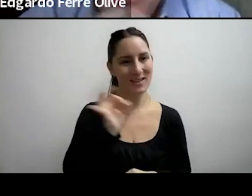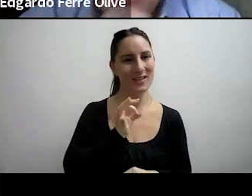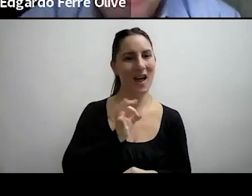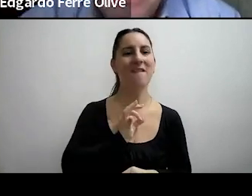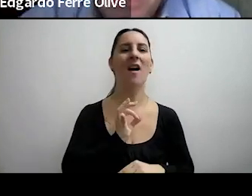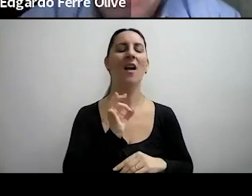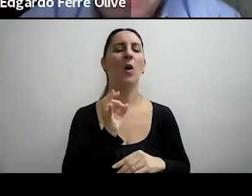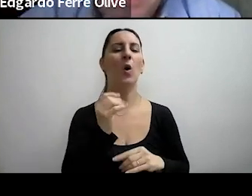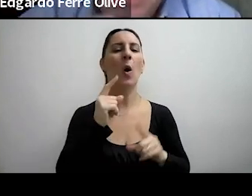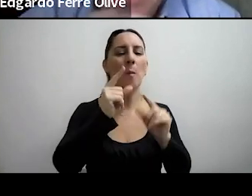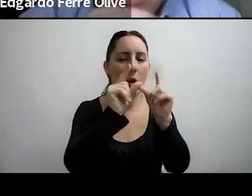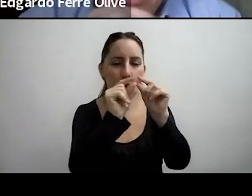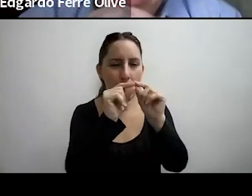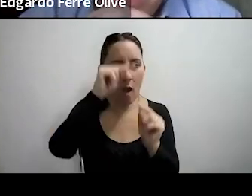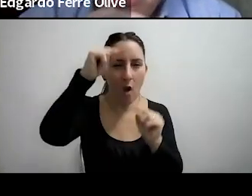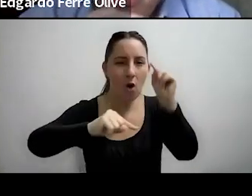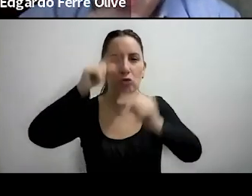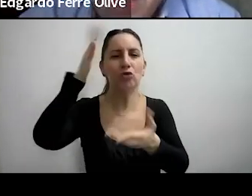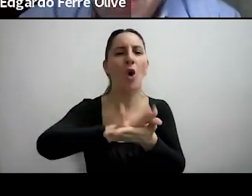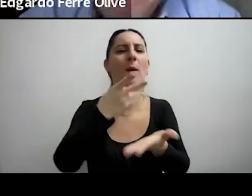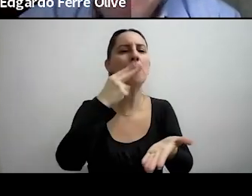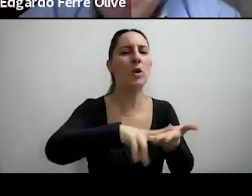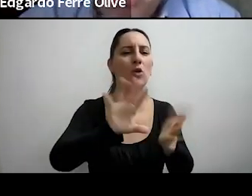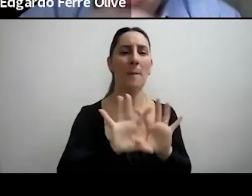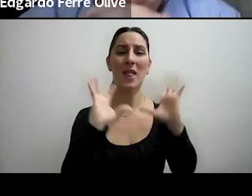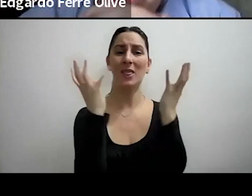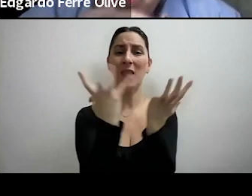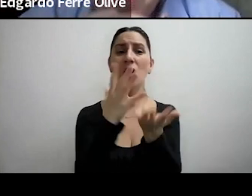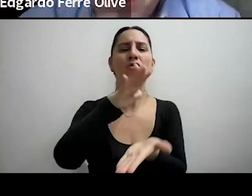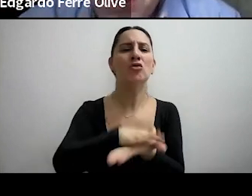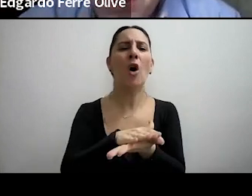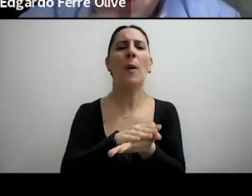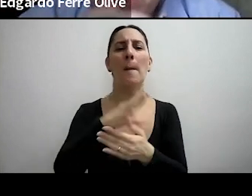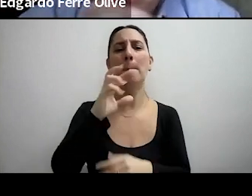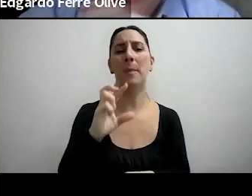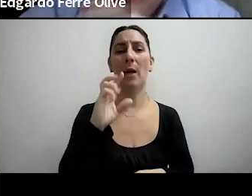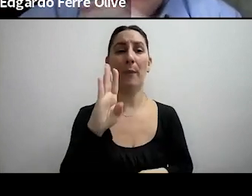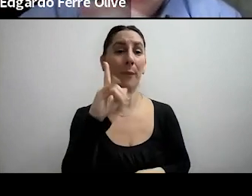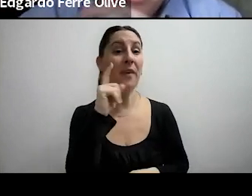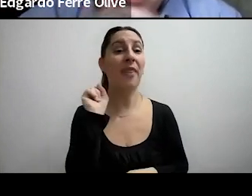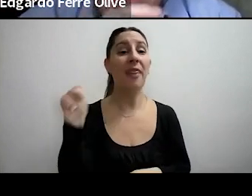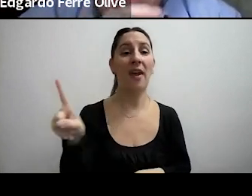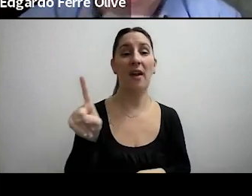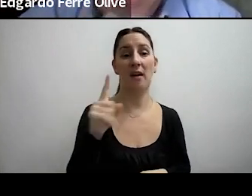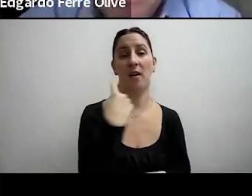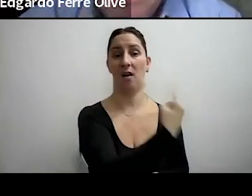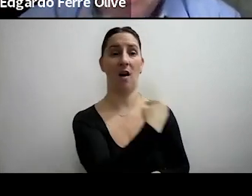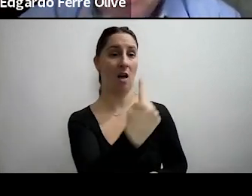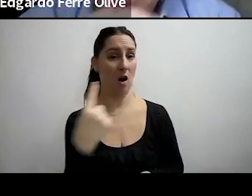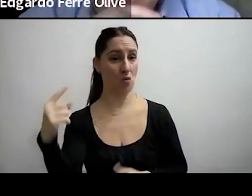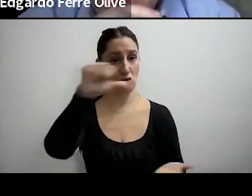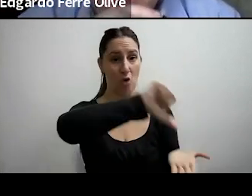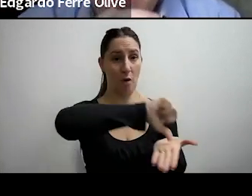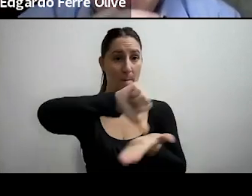por impuestos ambientales con relación a Producto Bruto de cada uno de los países,